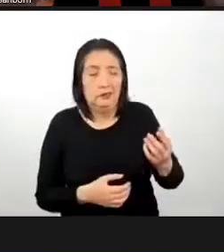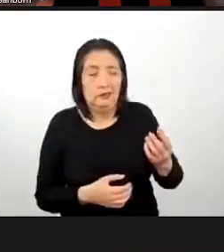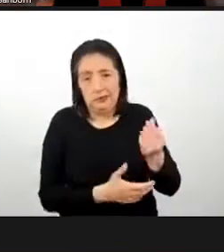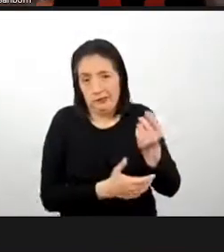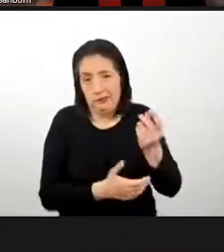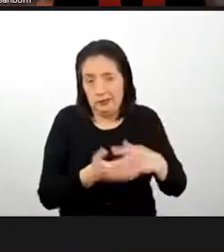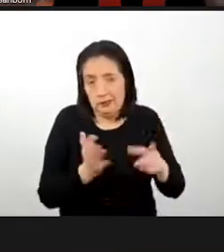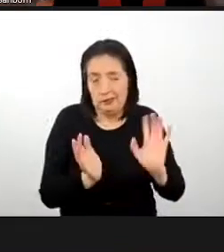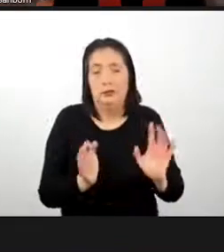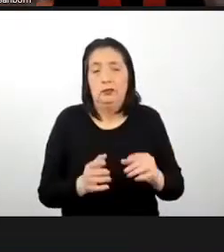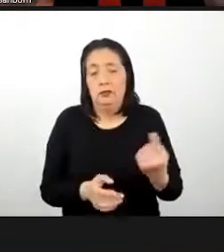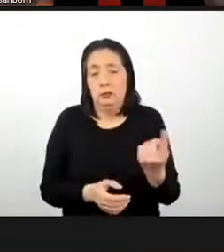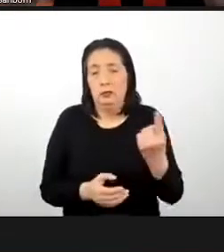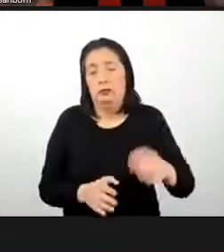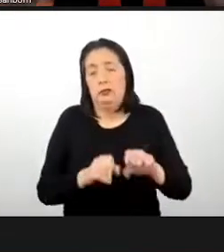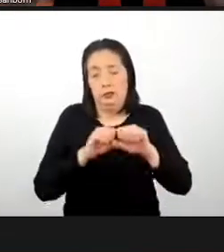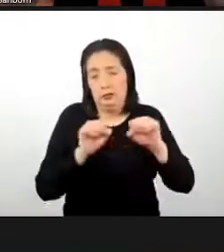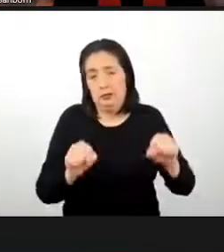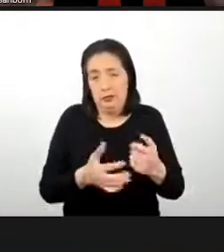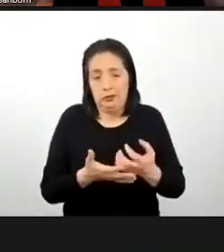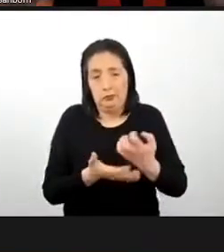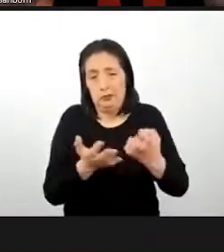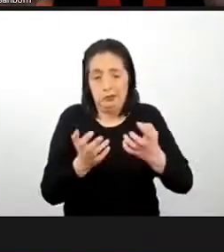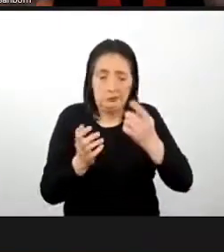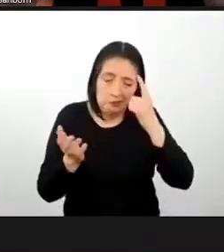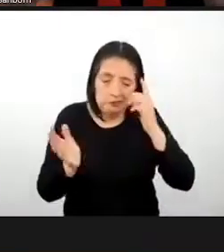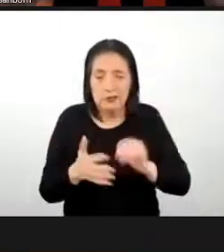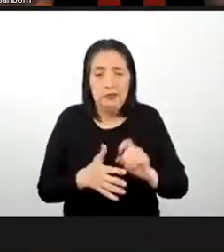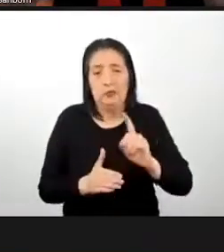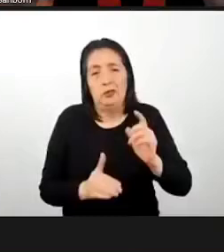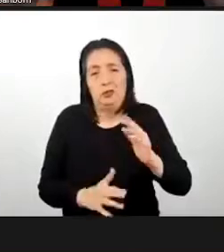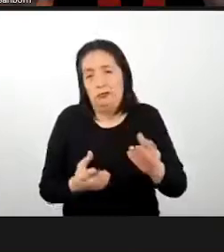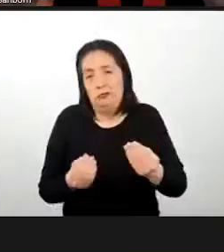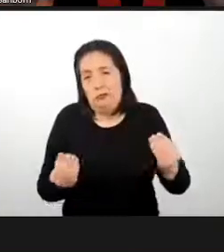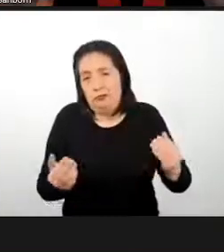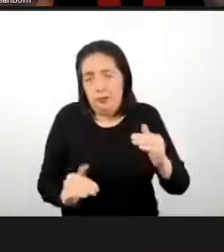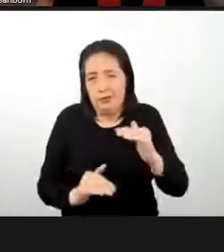económico, pues, y no parece que haya muchas limitaciones, pues